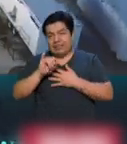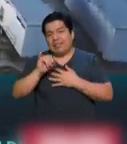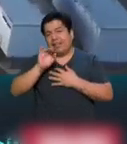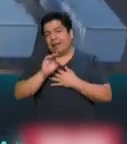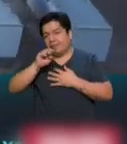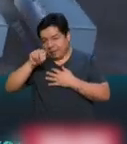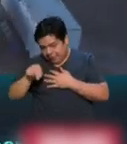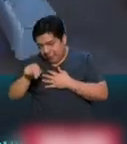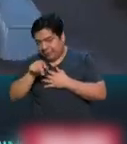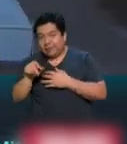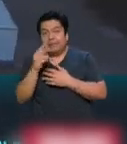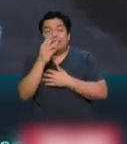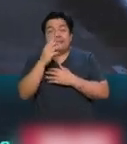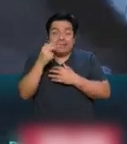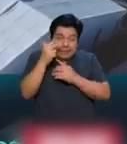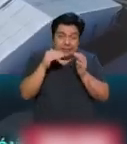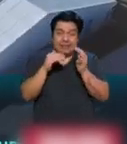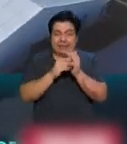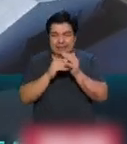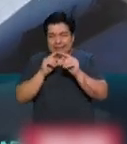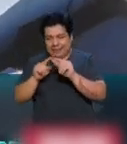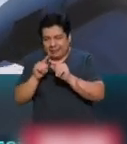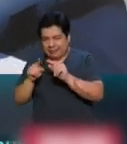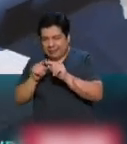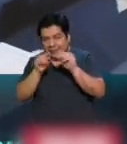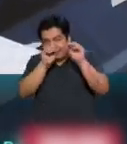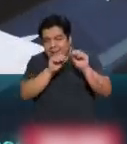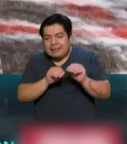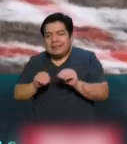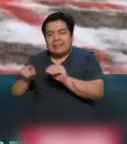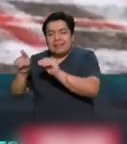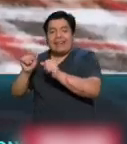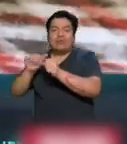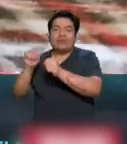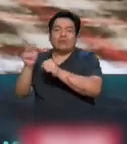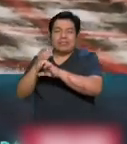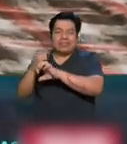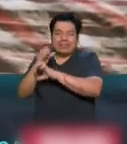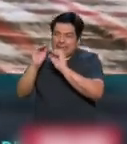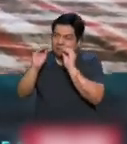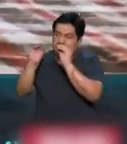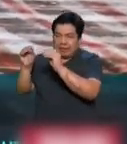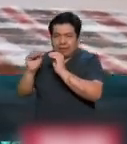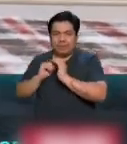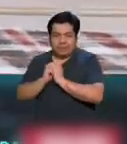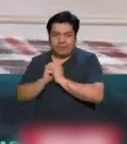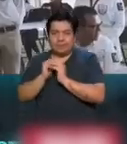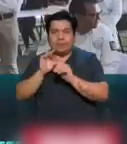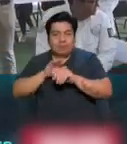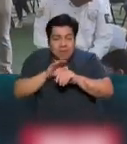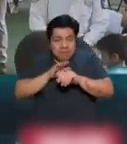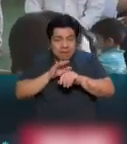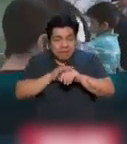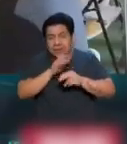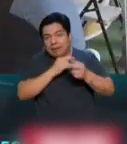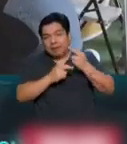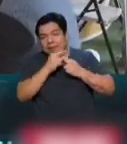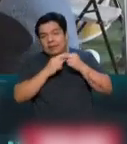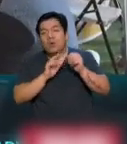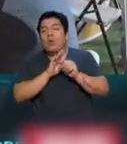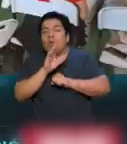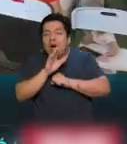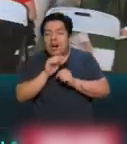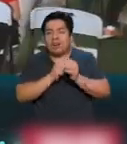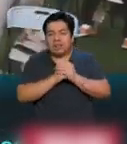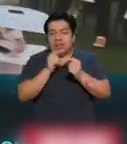Migración trasladó a más de 13,000 paisanas y paisanos a sus estados de origen. Las principales entidades con personas repatriadas han